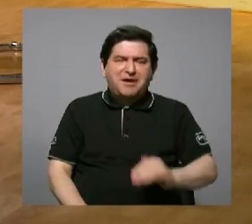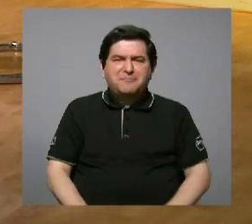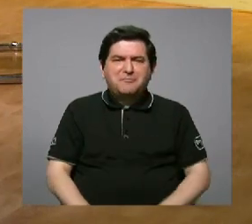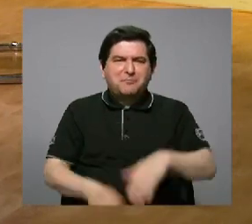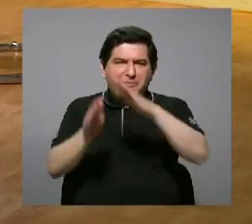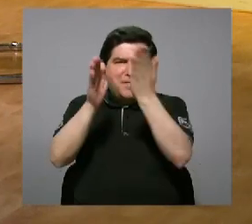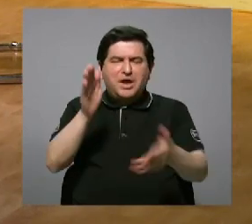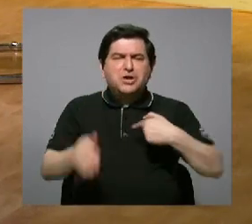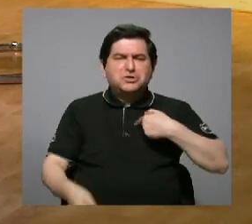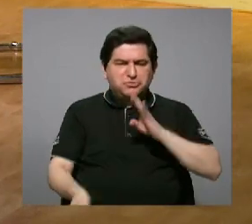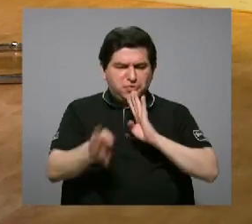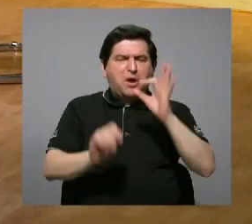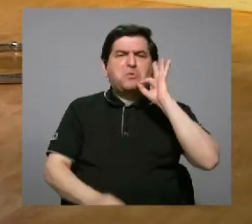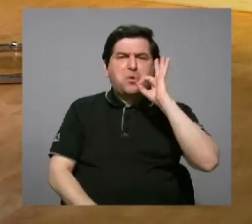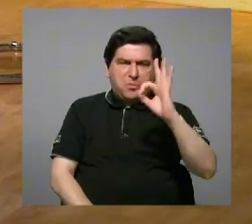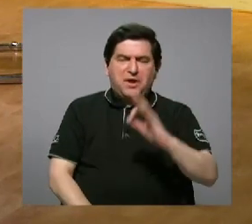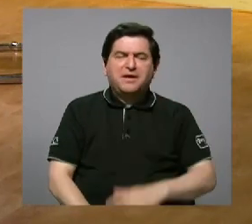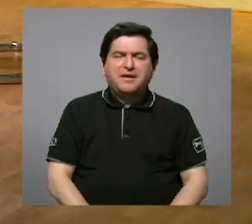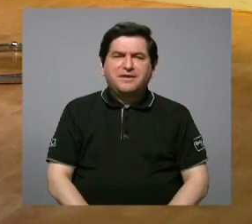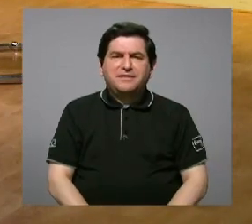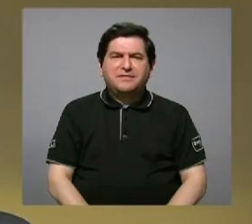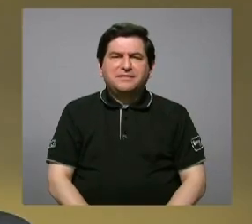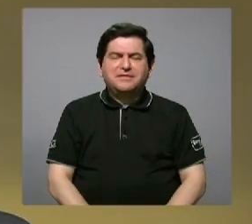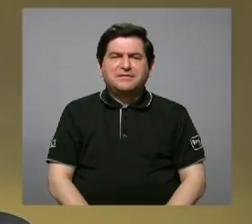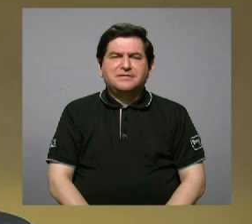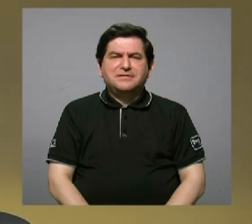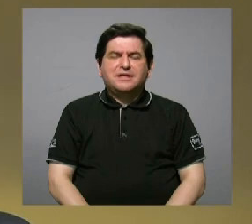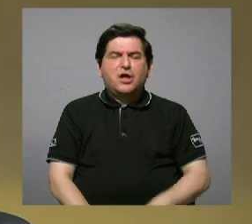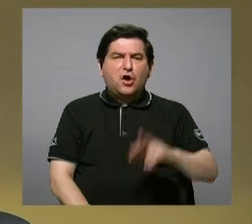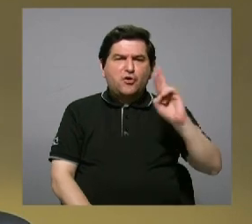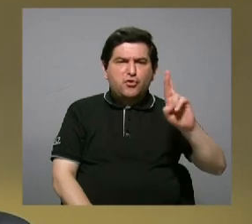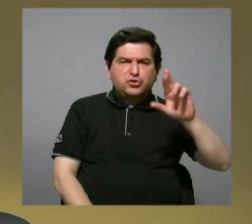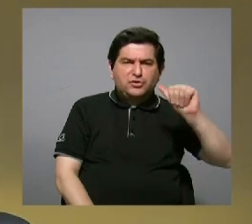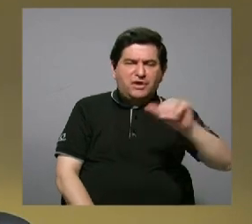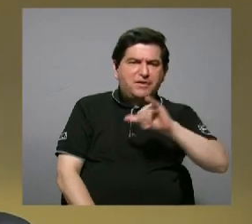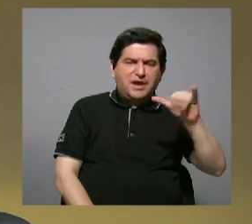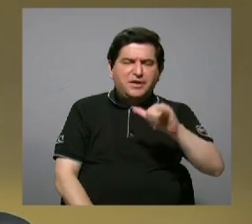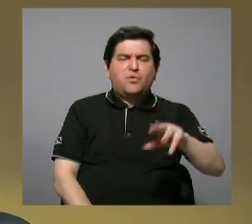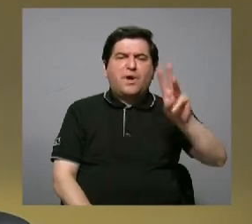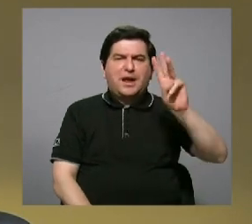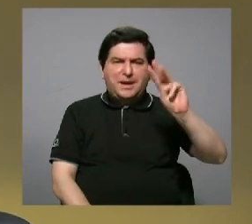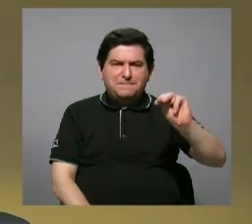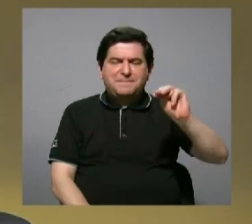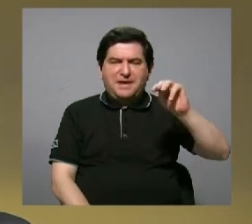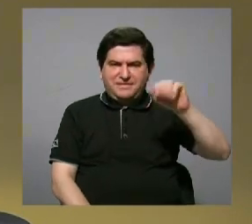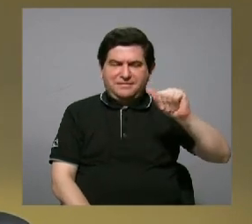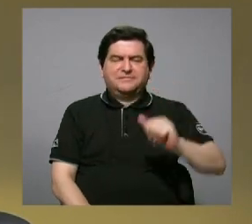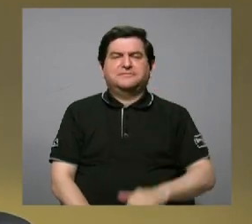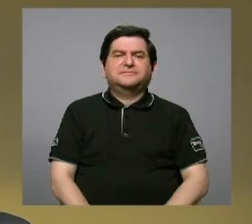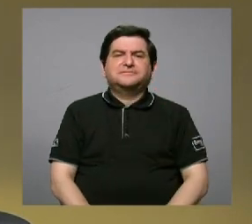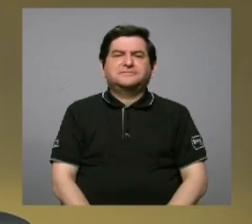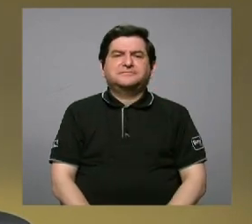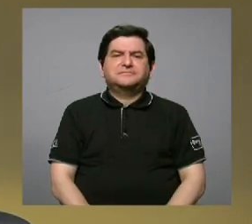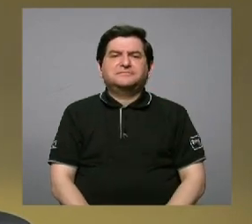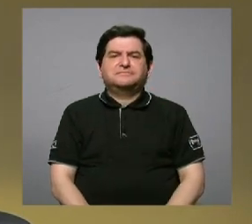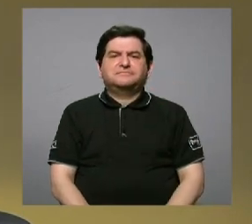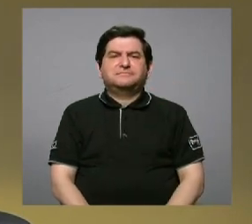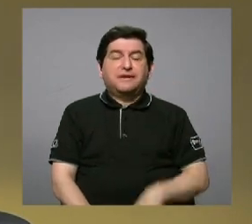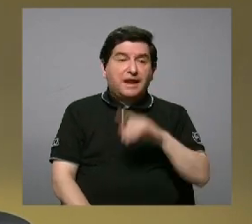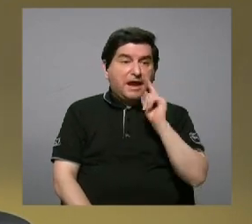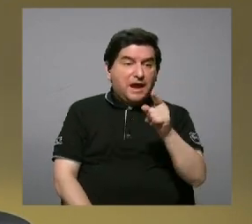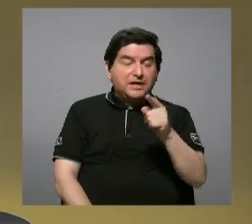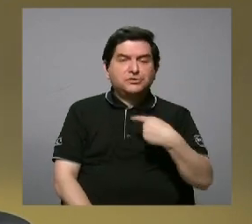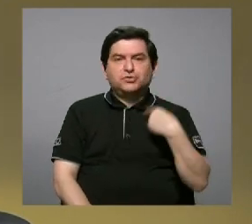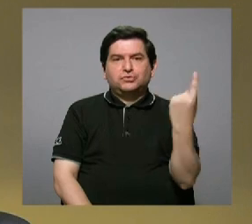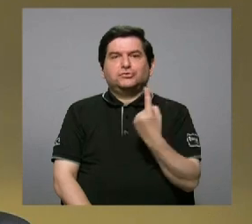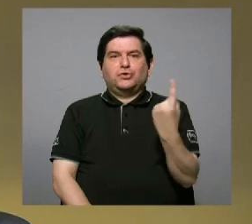yo hablo bien de la Contraloría y de las Contraloras, tanto doña Rocío como doña Marta, y eso fui solo